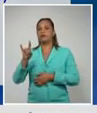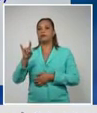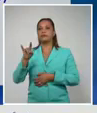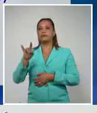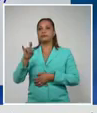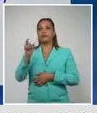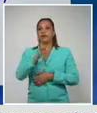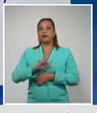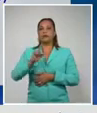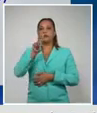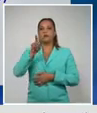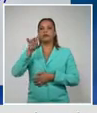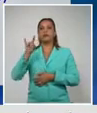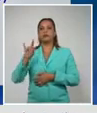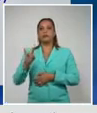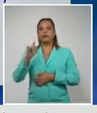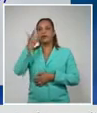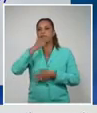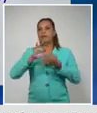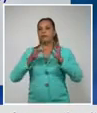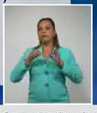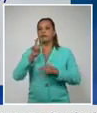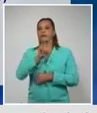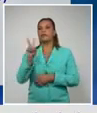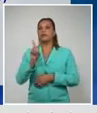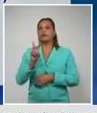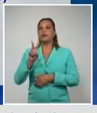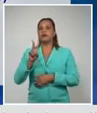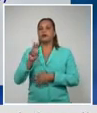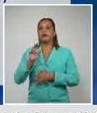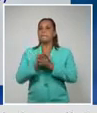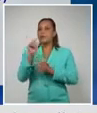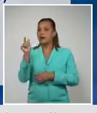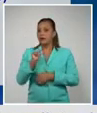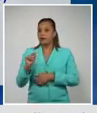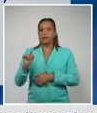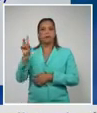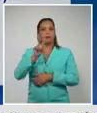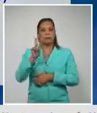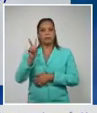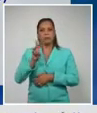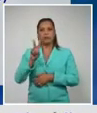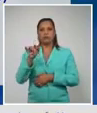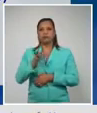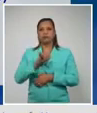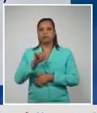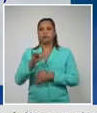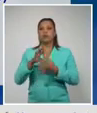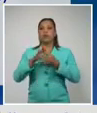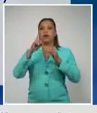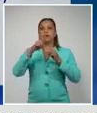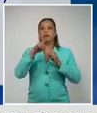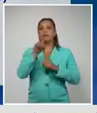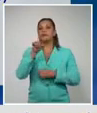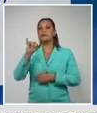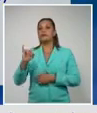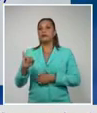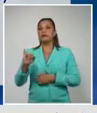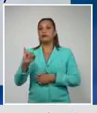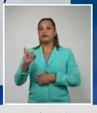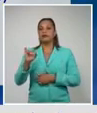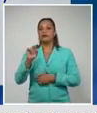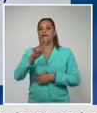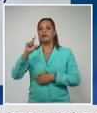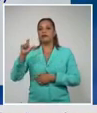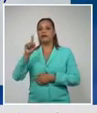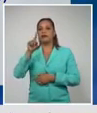Camagüey 29, Artemisa 22, igual que Mayabeque, Guantánamo 16, Villa Clara